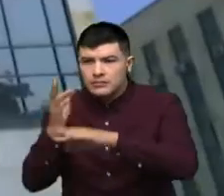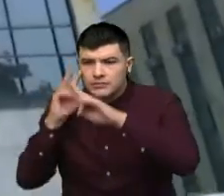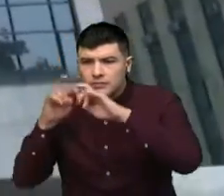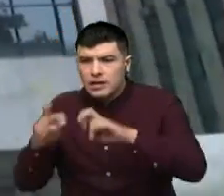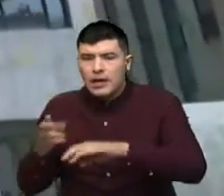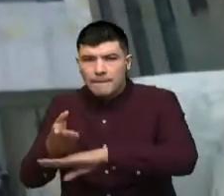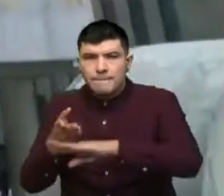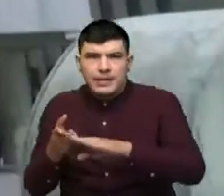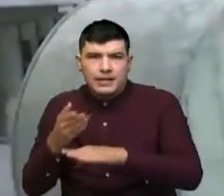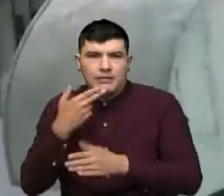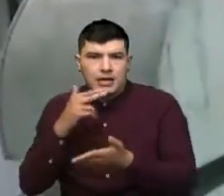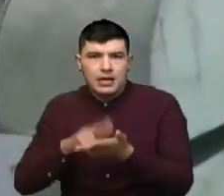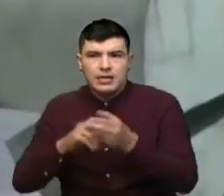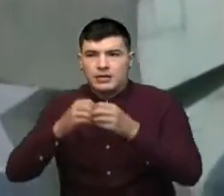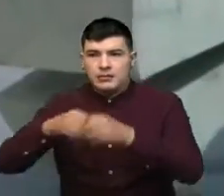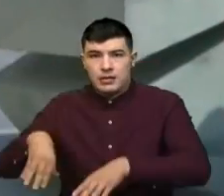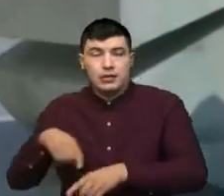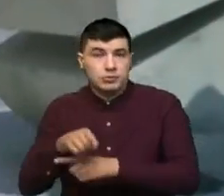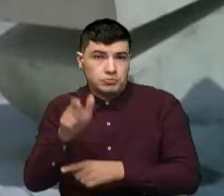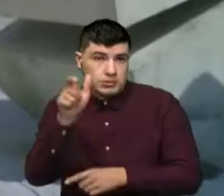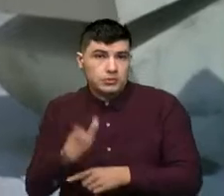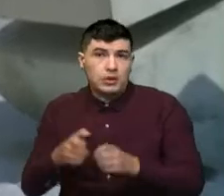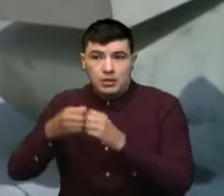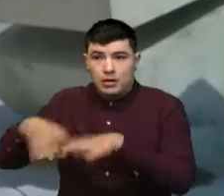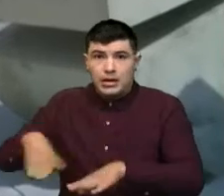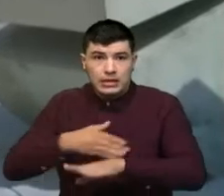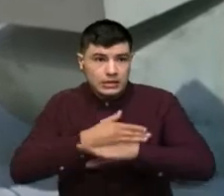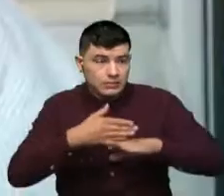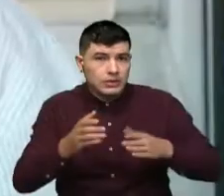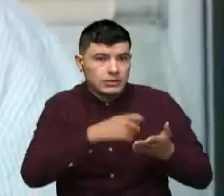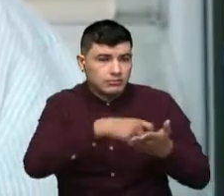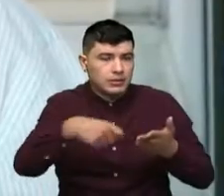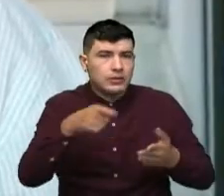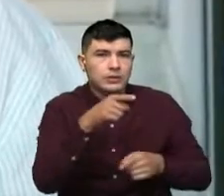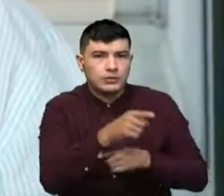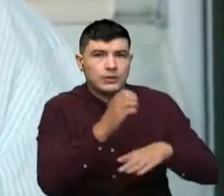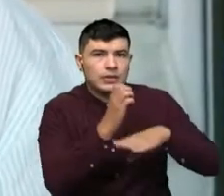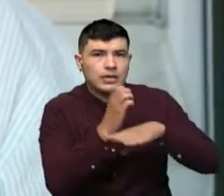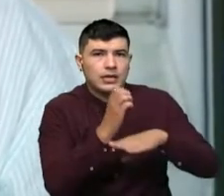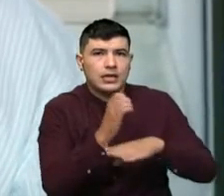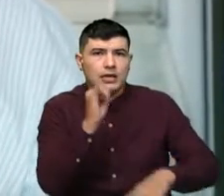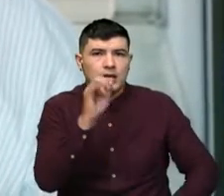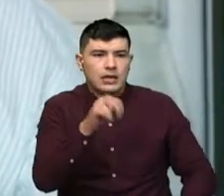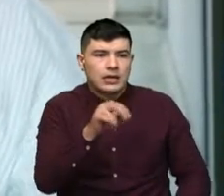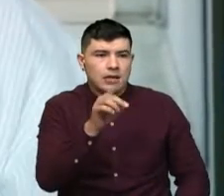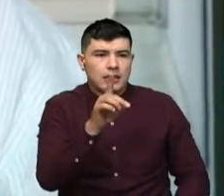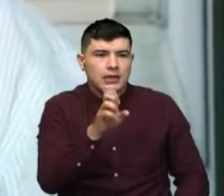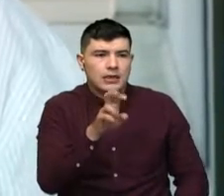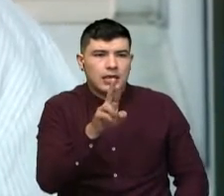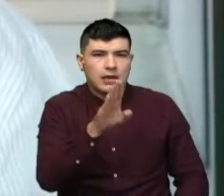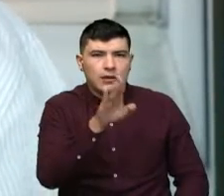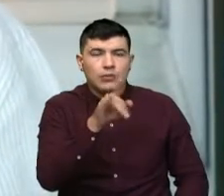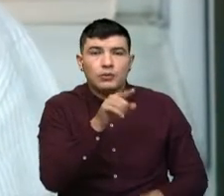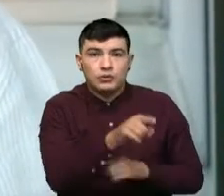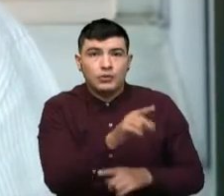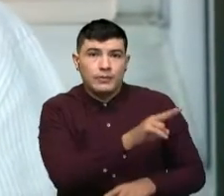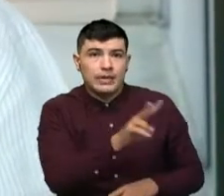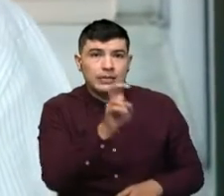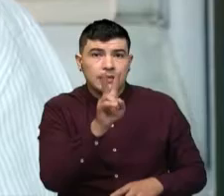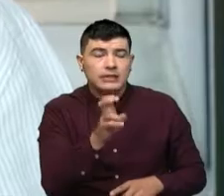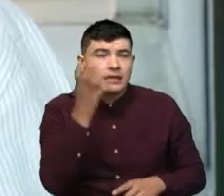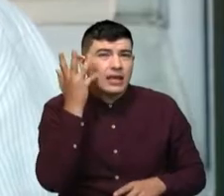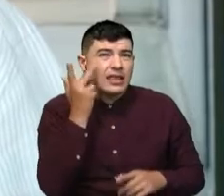por la cual josé manuel barrera renunció pero fue contratado por el inter but lo premian por 27 días del mes del año